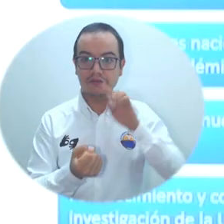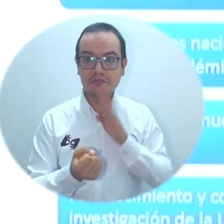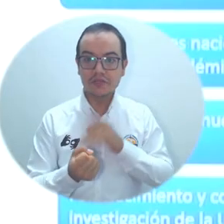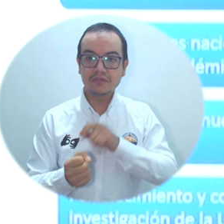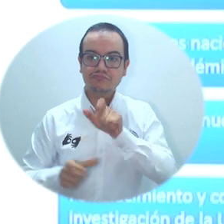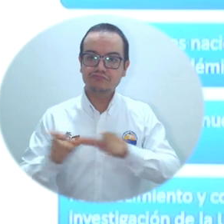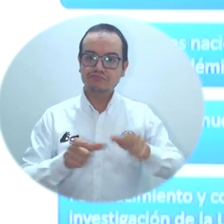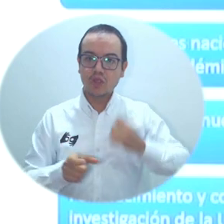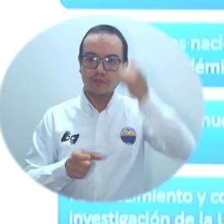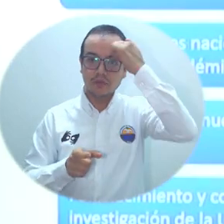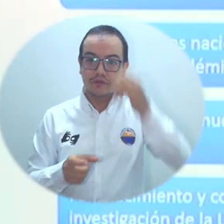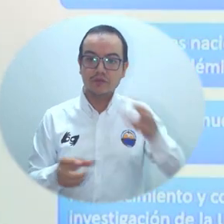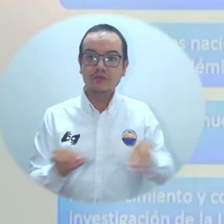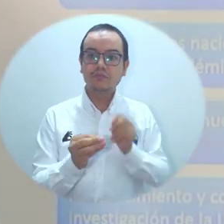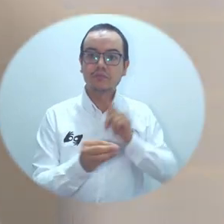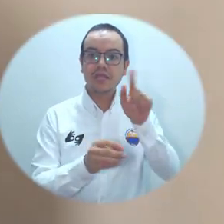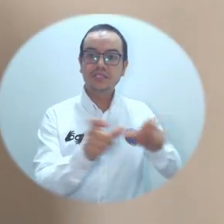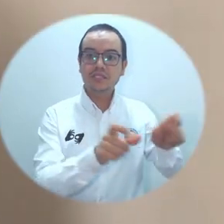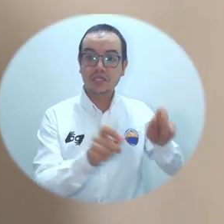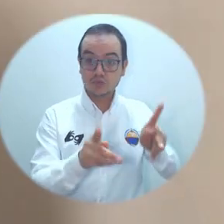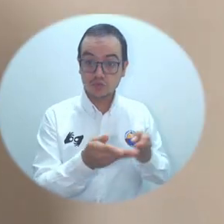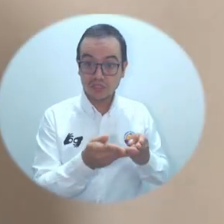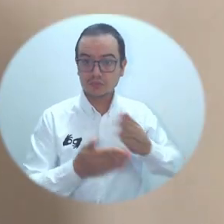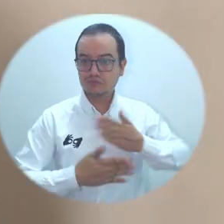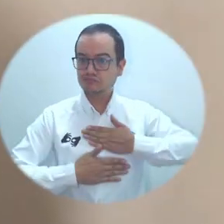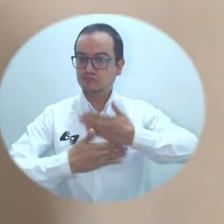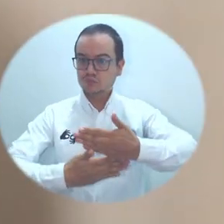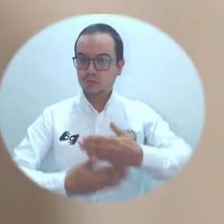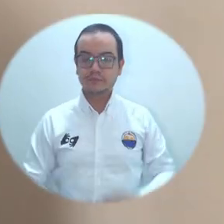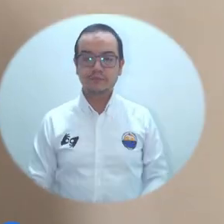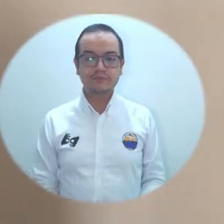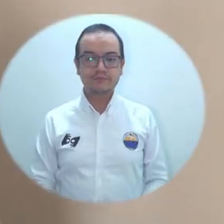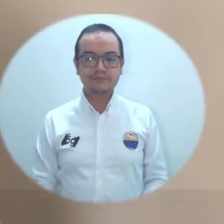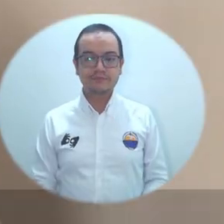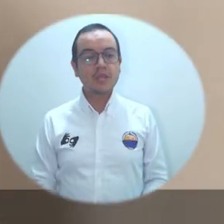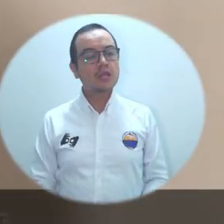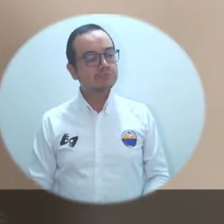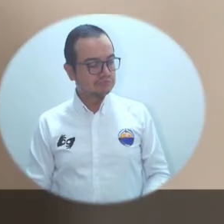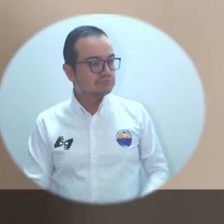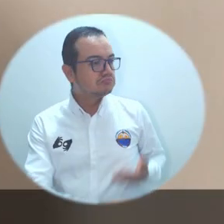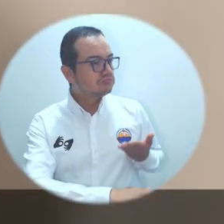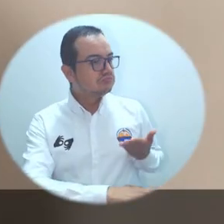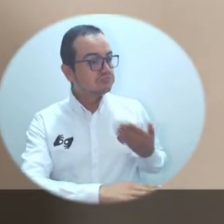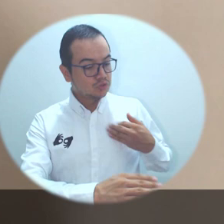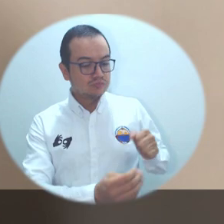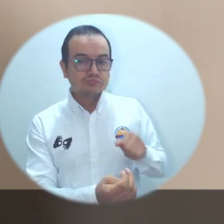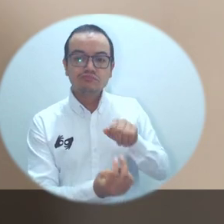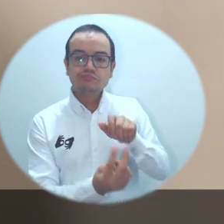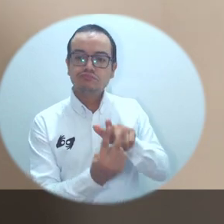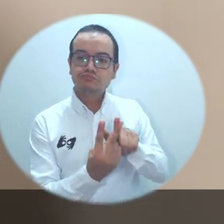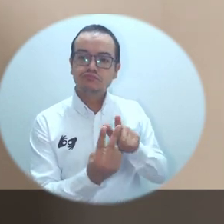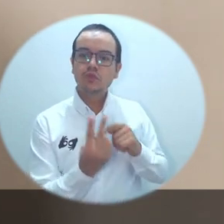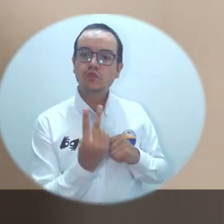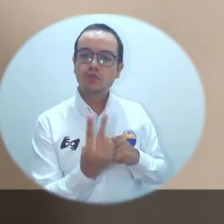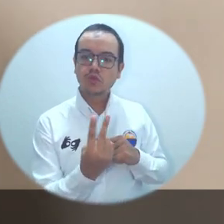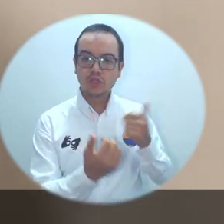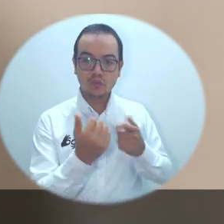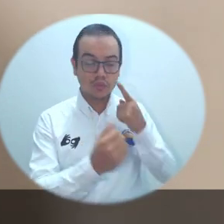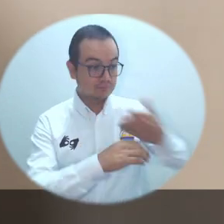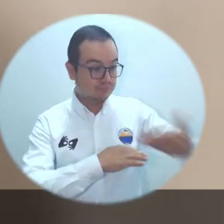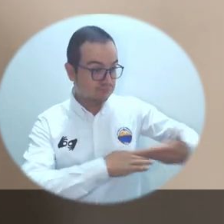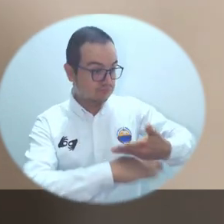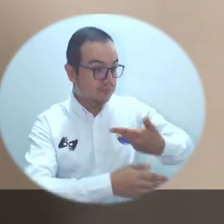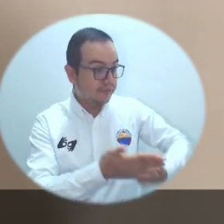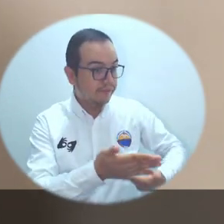empleados, lo voy a hacer. Nos estudiaron básicamente dos alternativas. Una, el informe de la comisión que